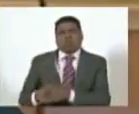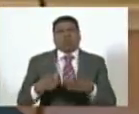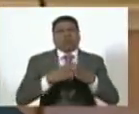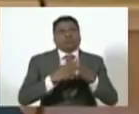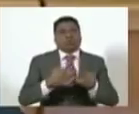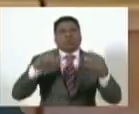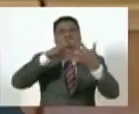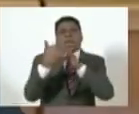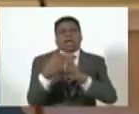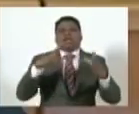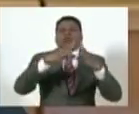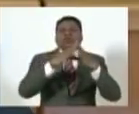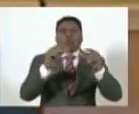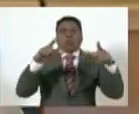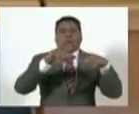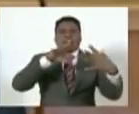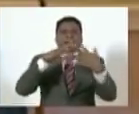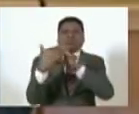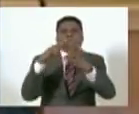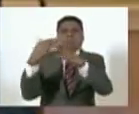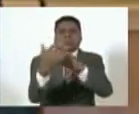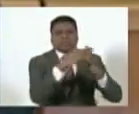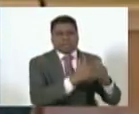barrios, todas las comunidades.